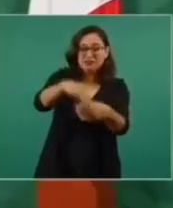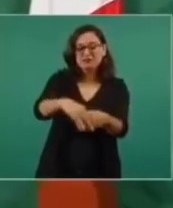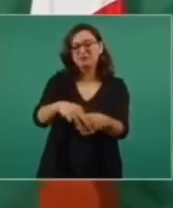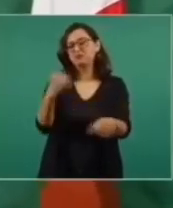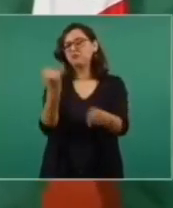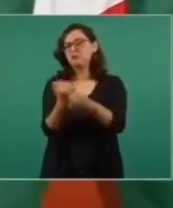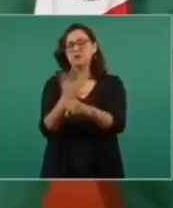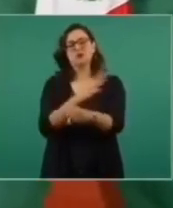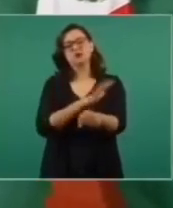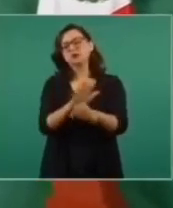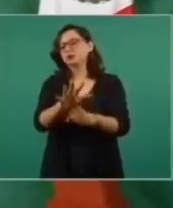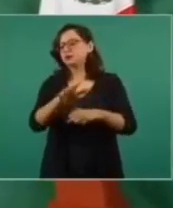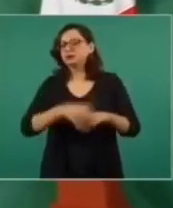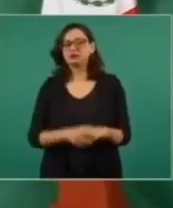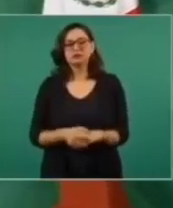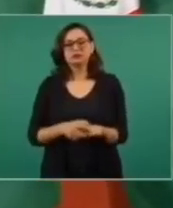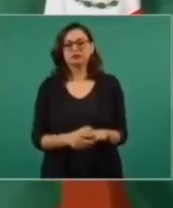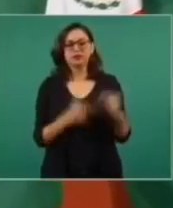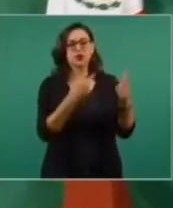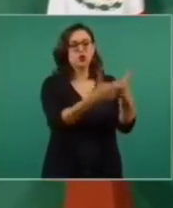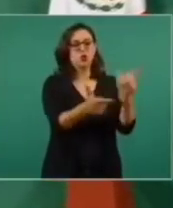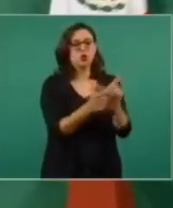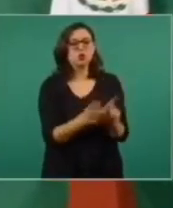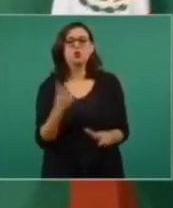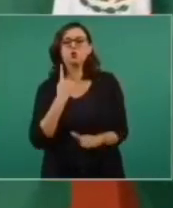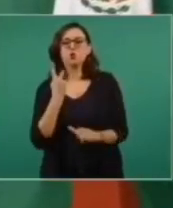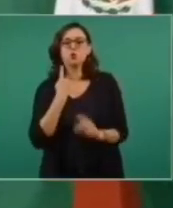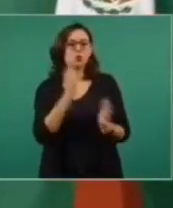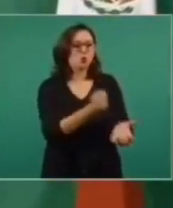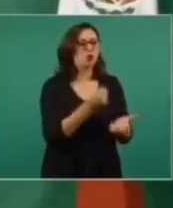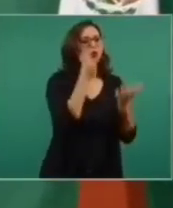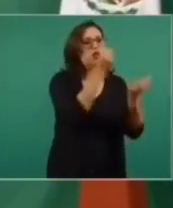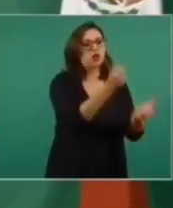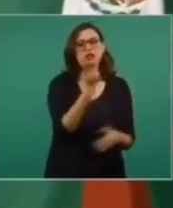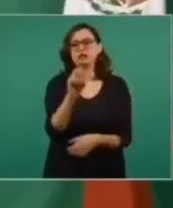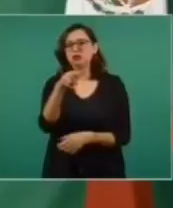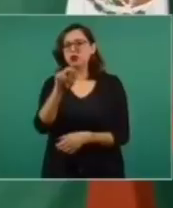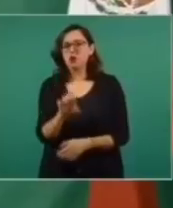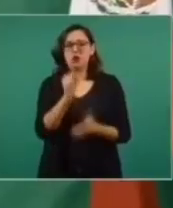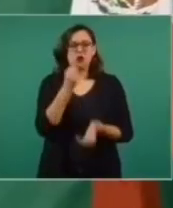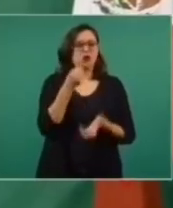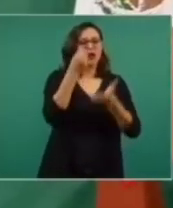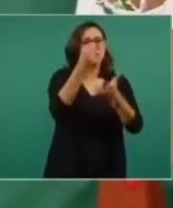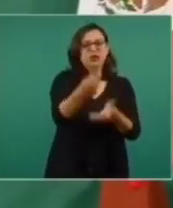para partidos y para el INE y el tribunal.